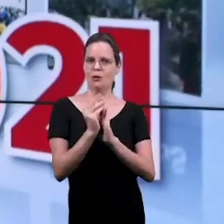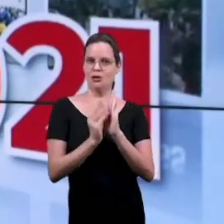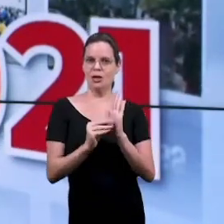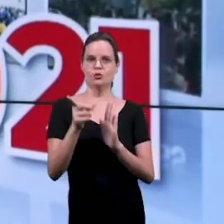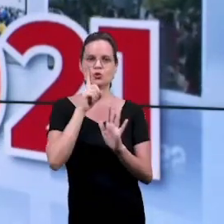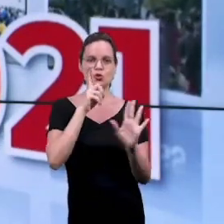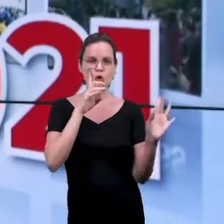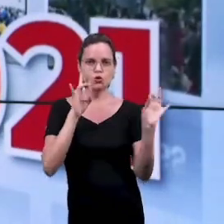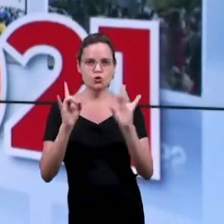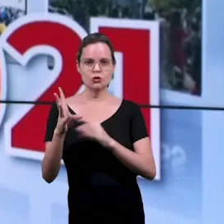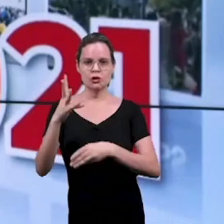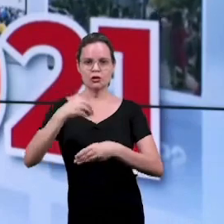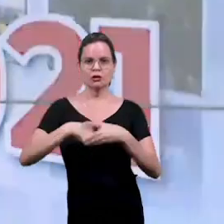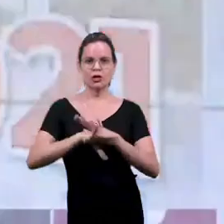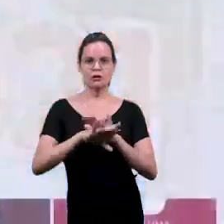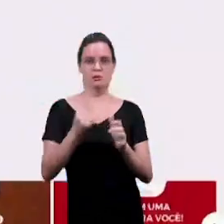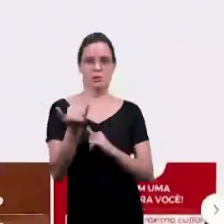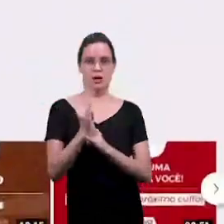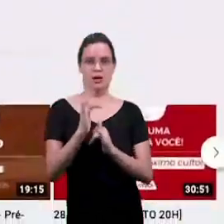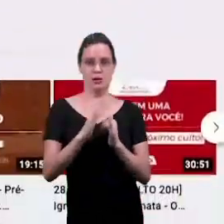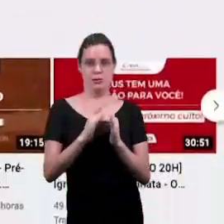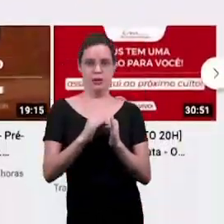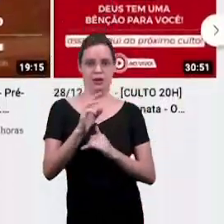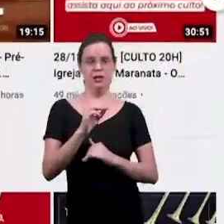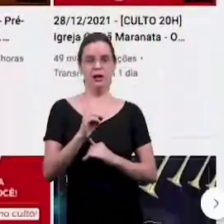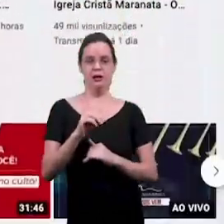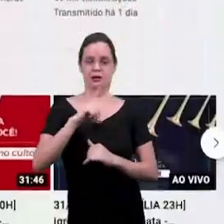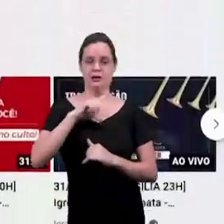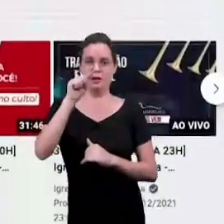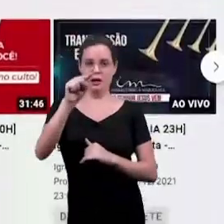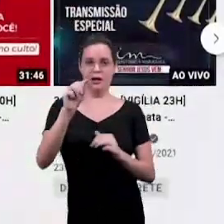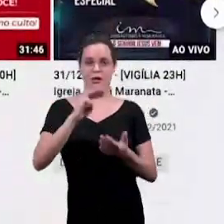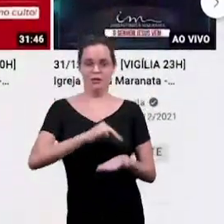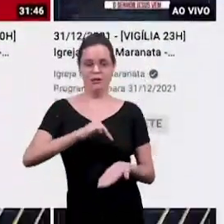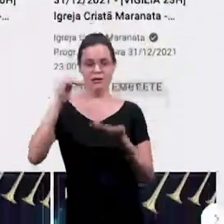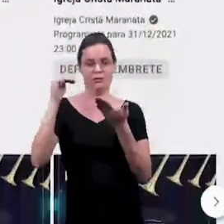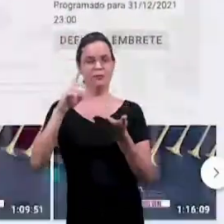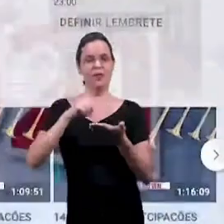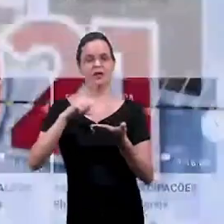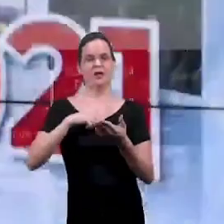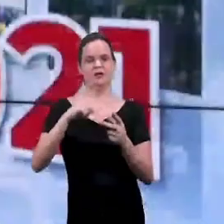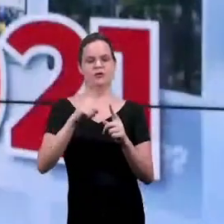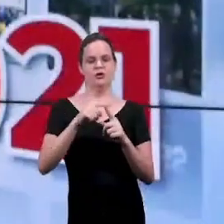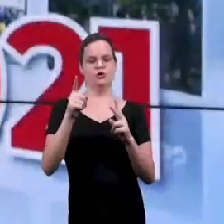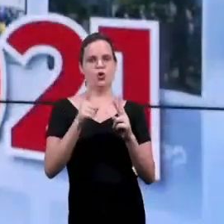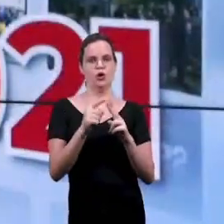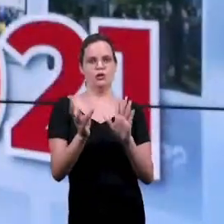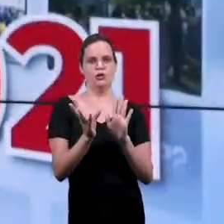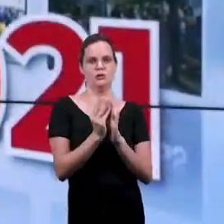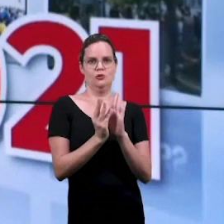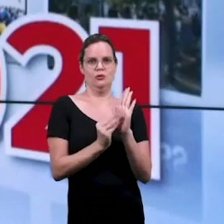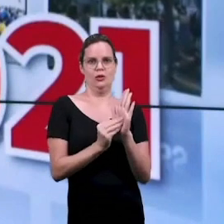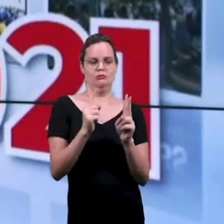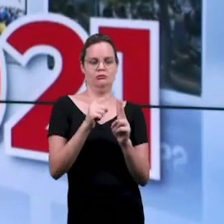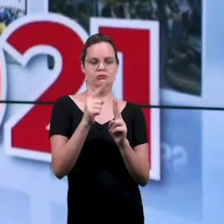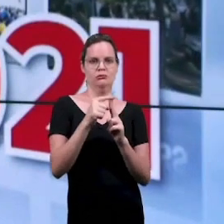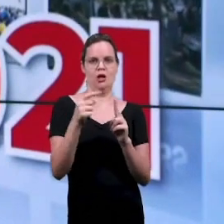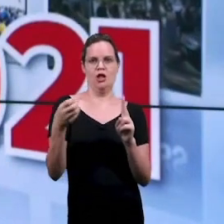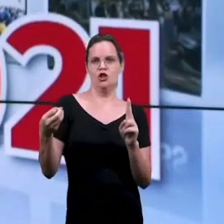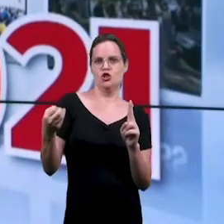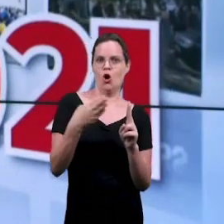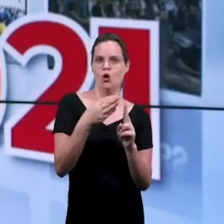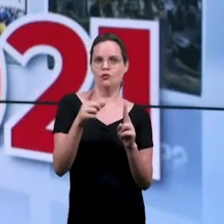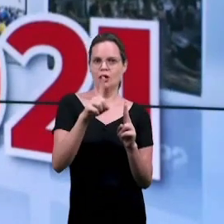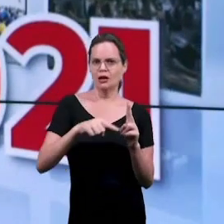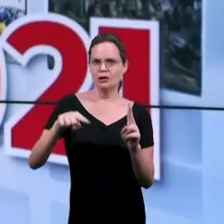además de publicaciones de millares de contenidos nuevos todos los días de la Iglesia Cristiana Maranata. Y la TV web